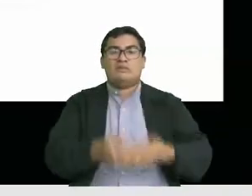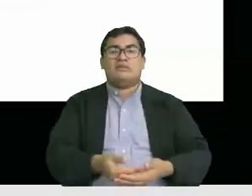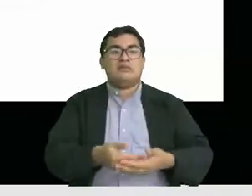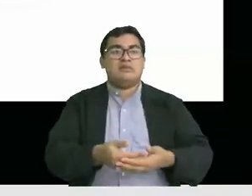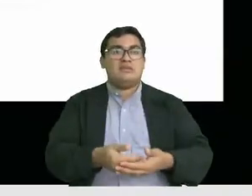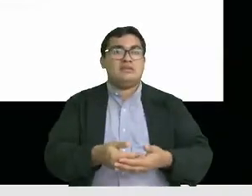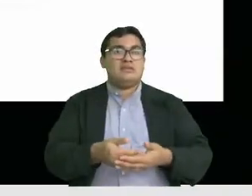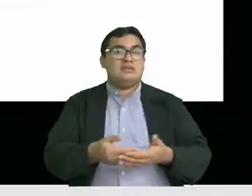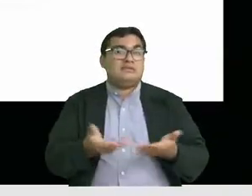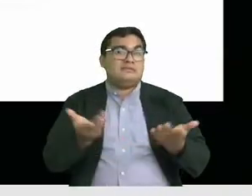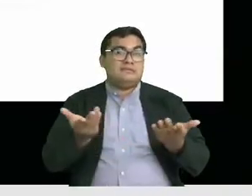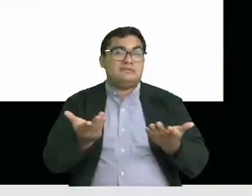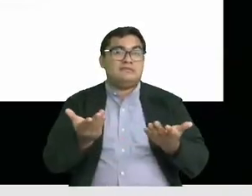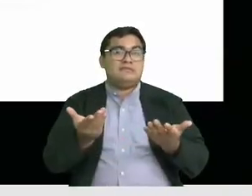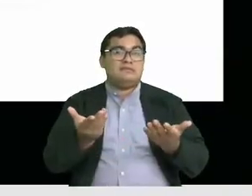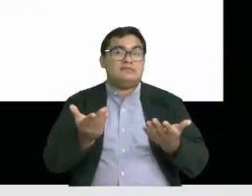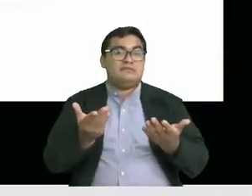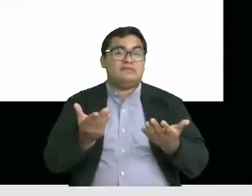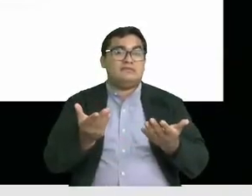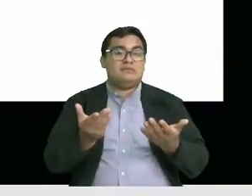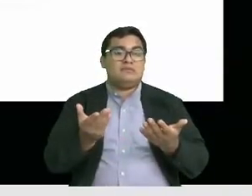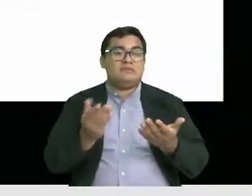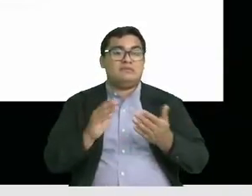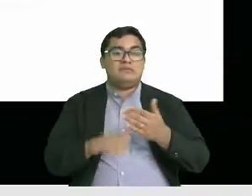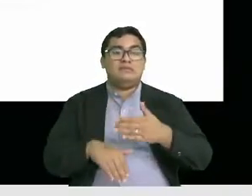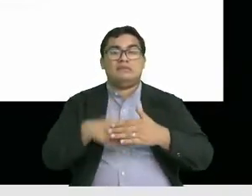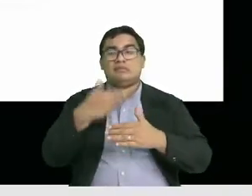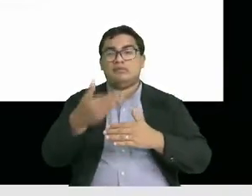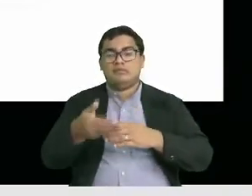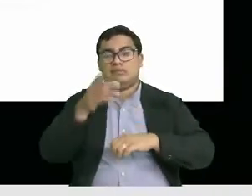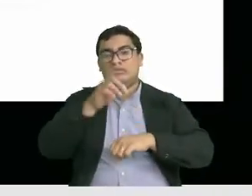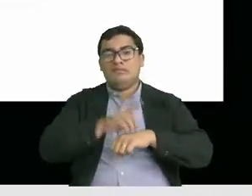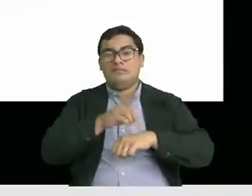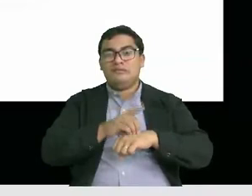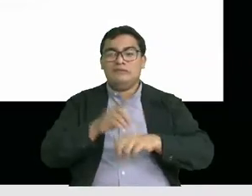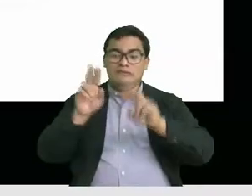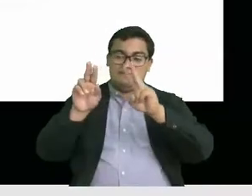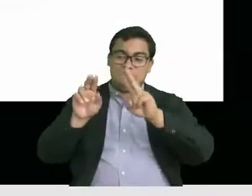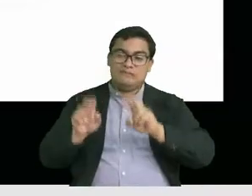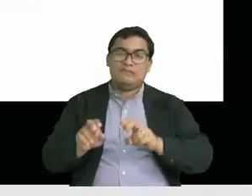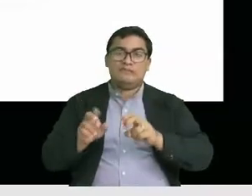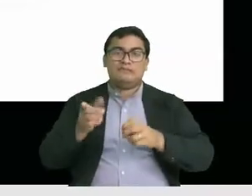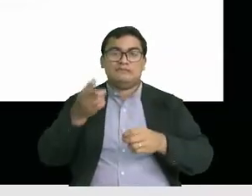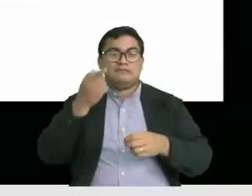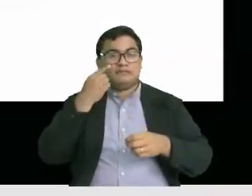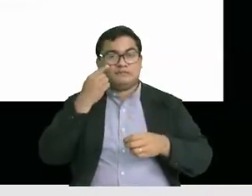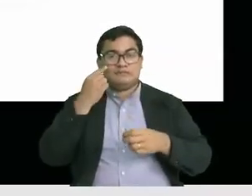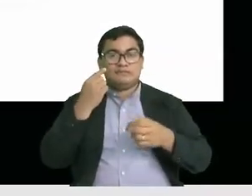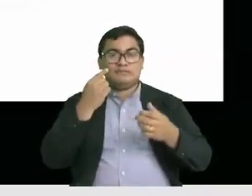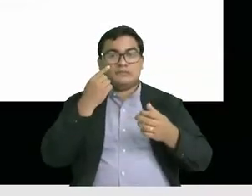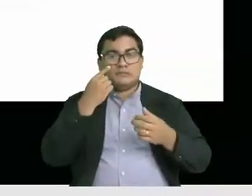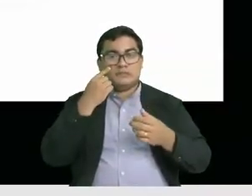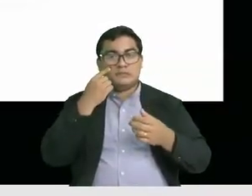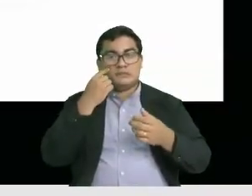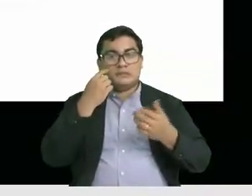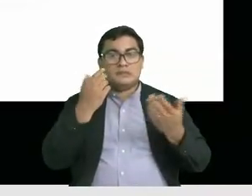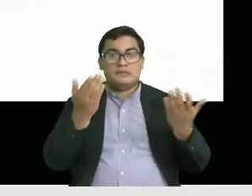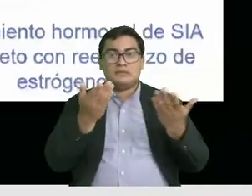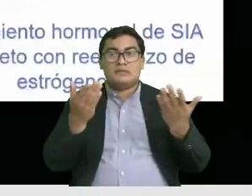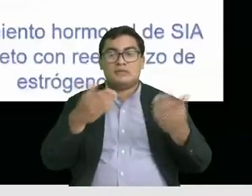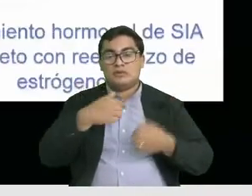salir embarazada. Entonces, al final, vamos a ir con un médico a que nos revise y se van a dar cuenta de lo que yo ya